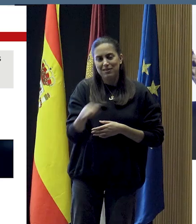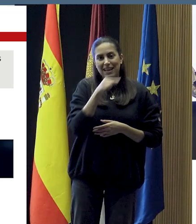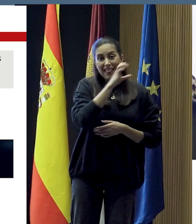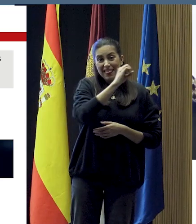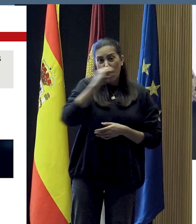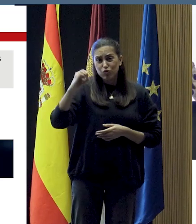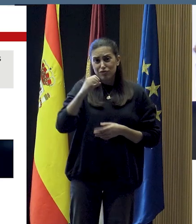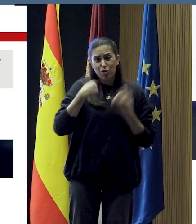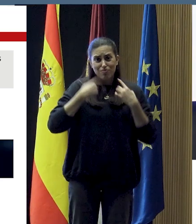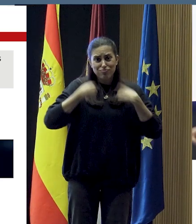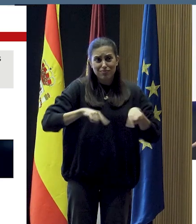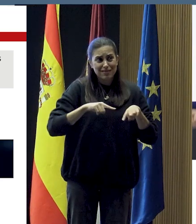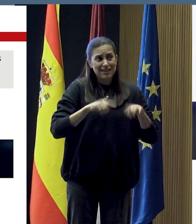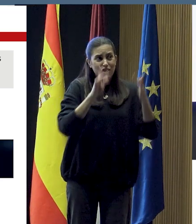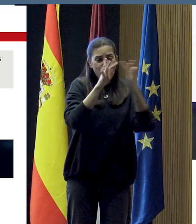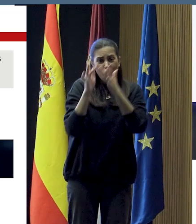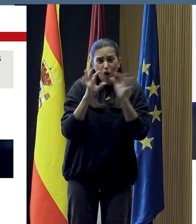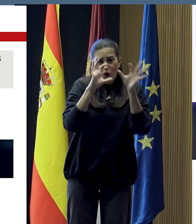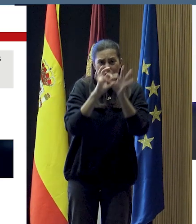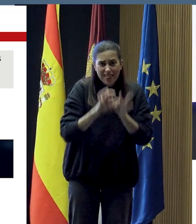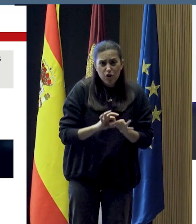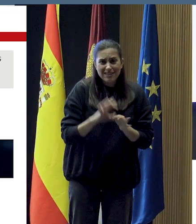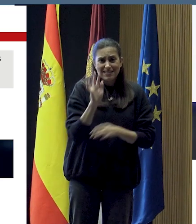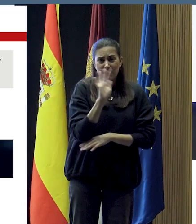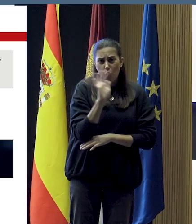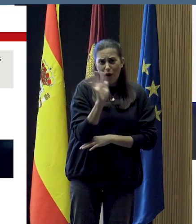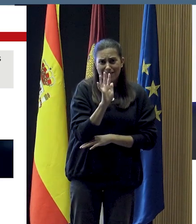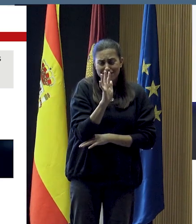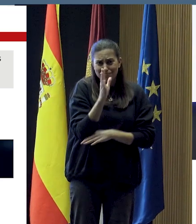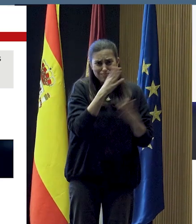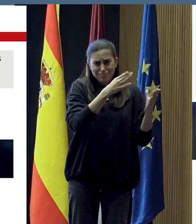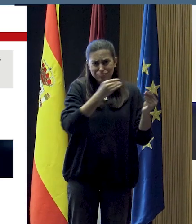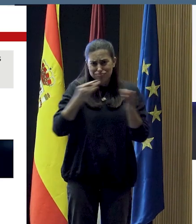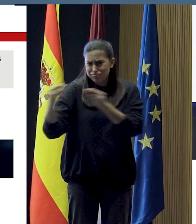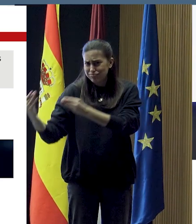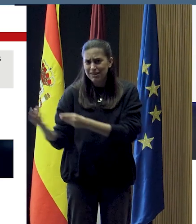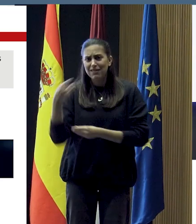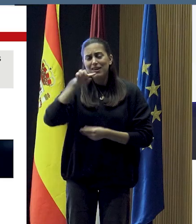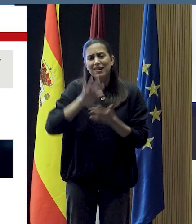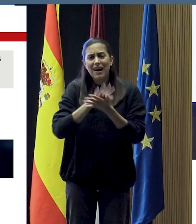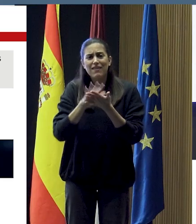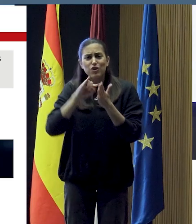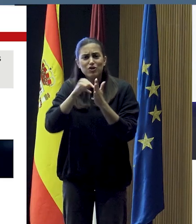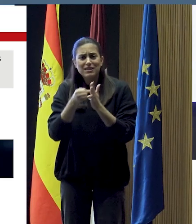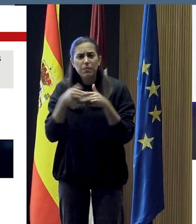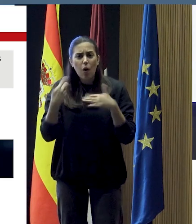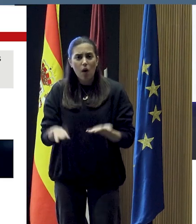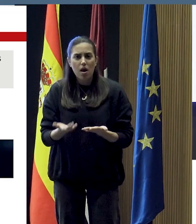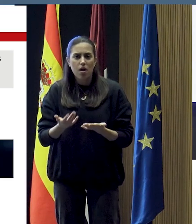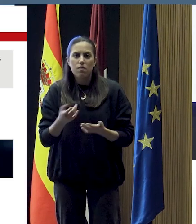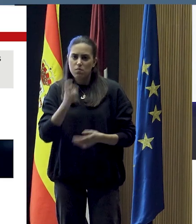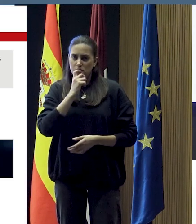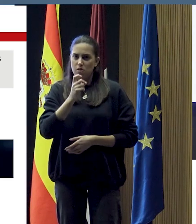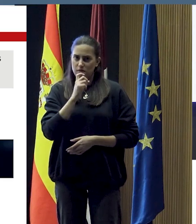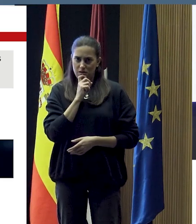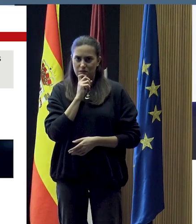ya me pierdo, tanto de conexiones como de neuronas. Por lo tanto, estamos hablando de un sistema de alta